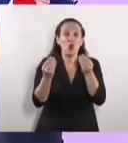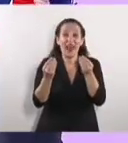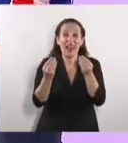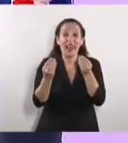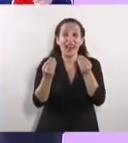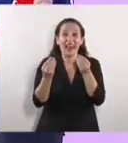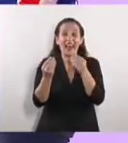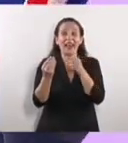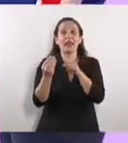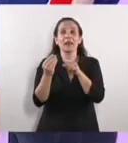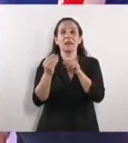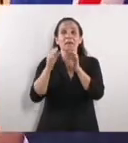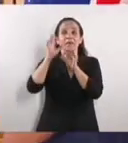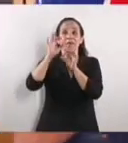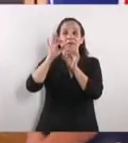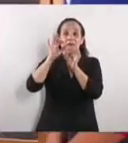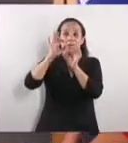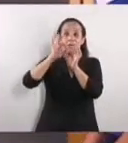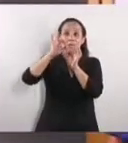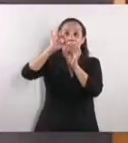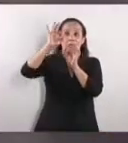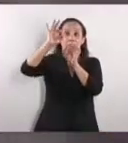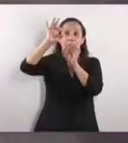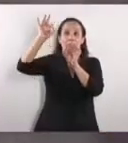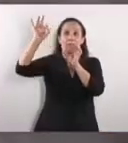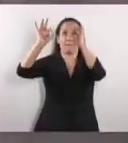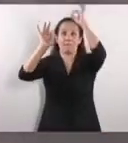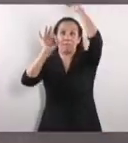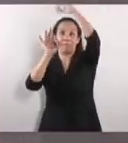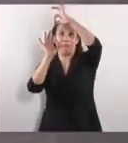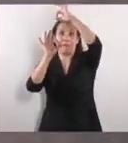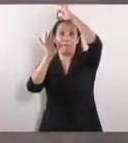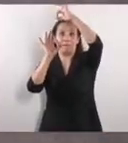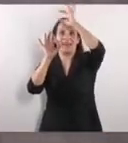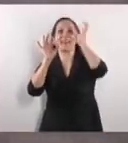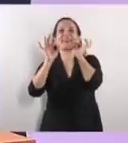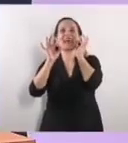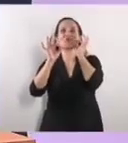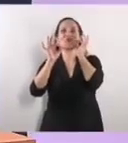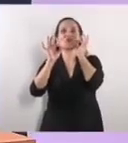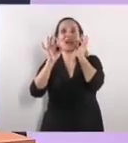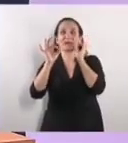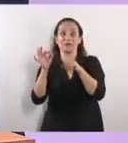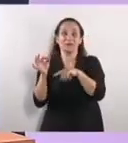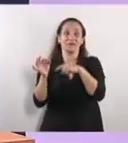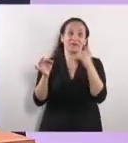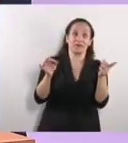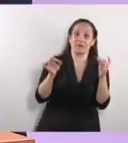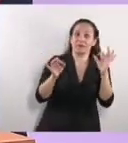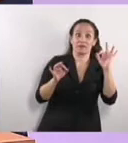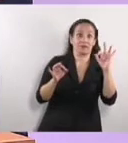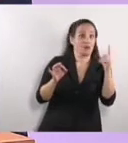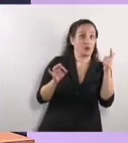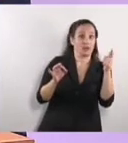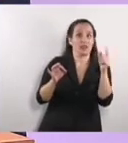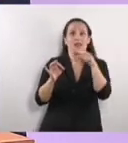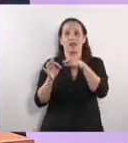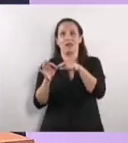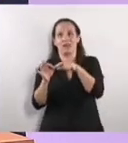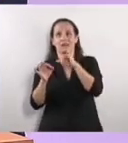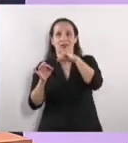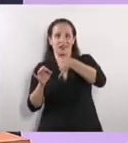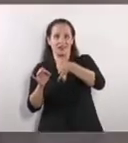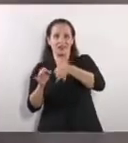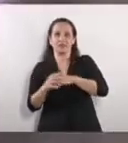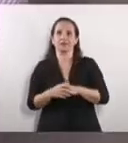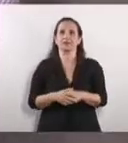sumar otra molécula de azúcar acá, que este grupo no la tiene. Sí. Voy a buscar otro color. El grupo